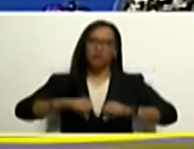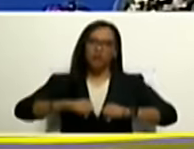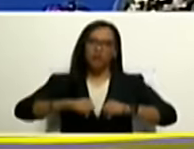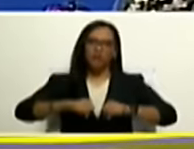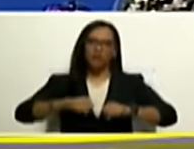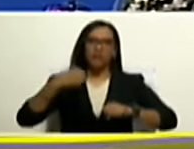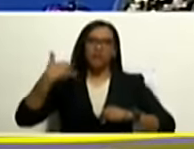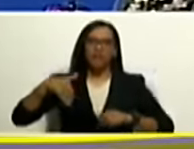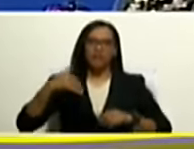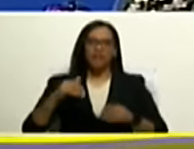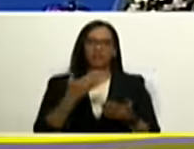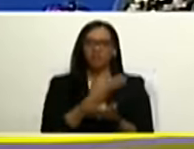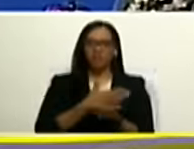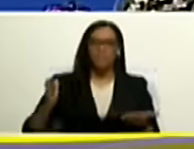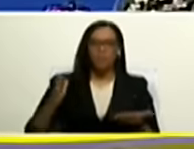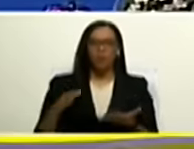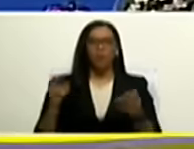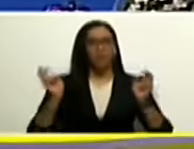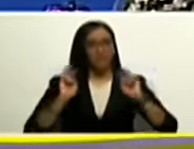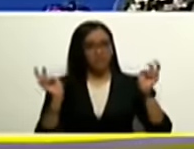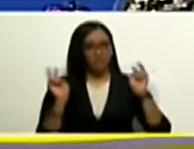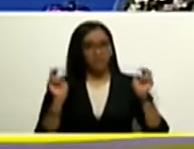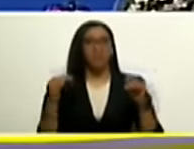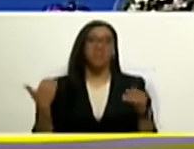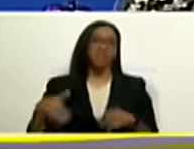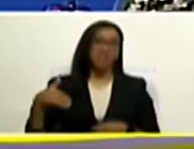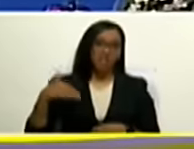en el derecho del despojo, entre comillas derecho.